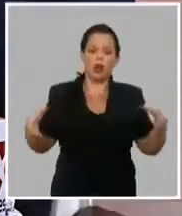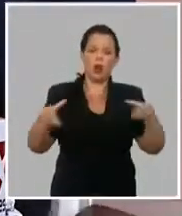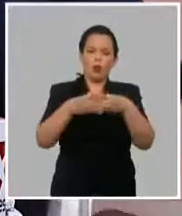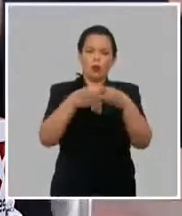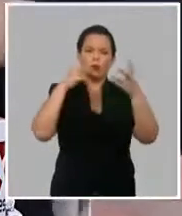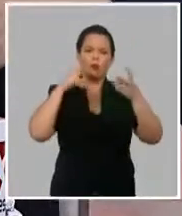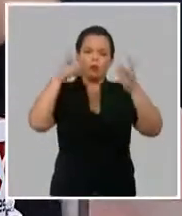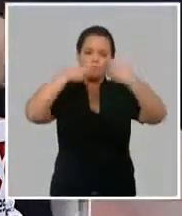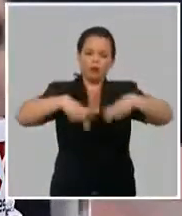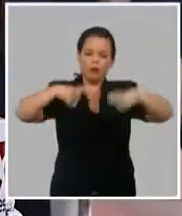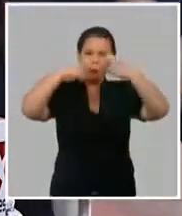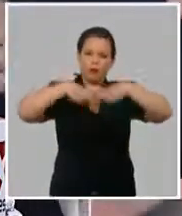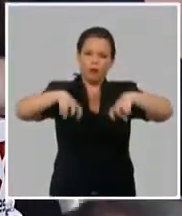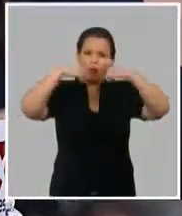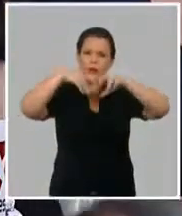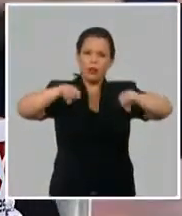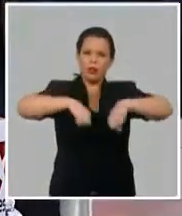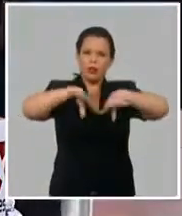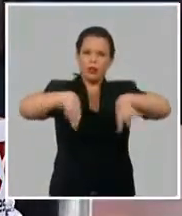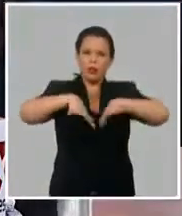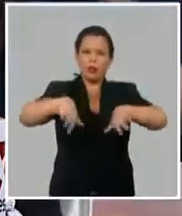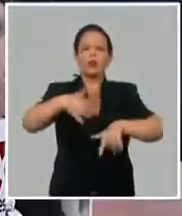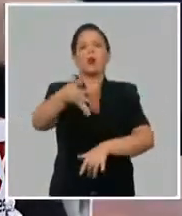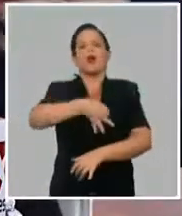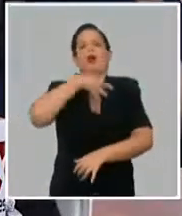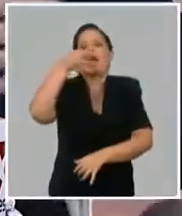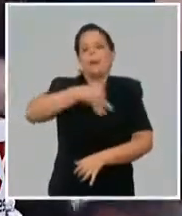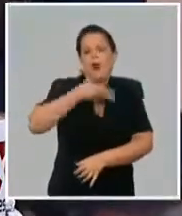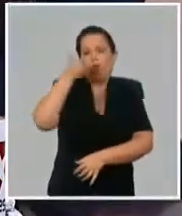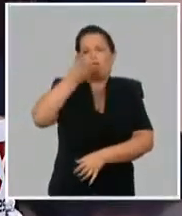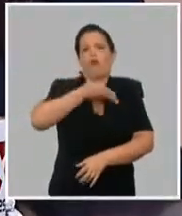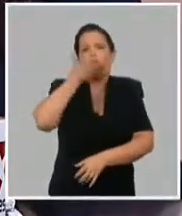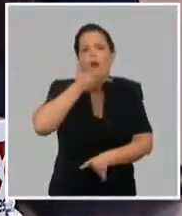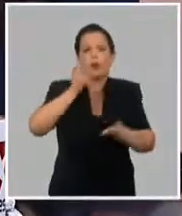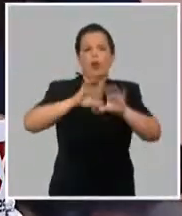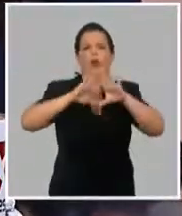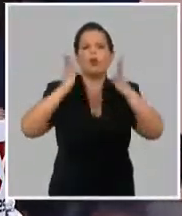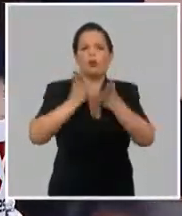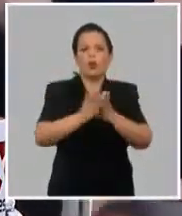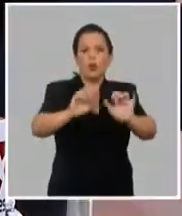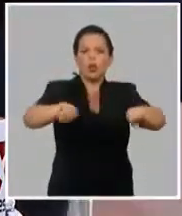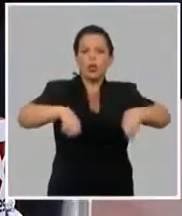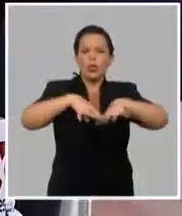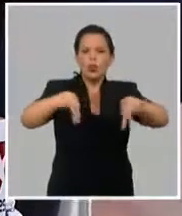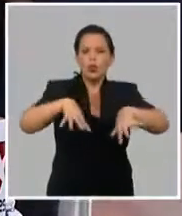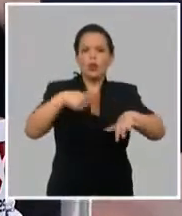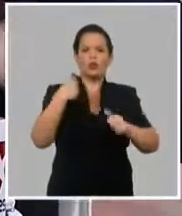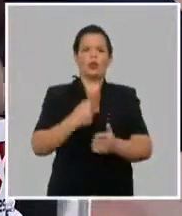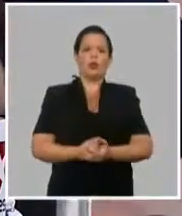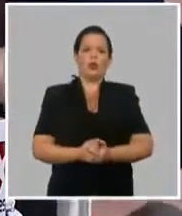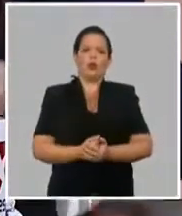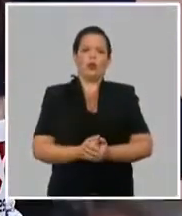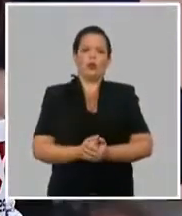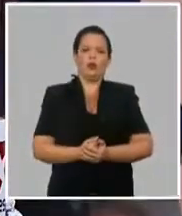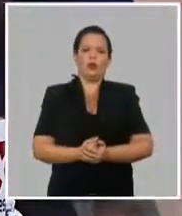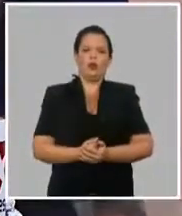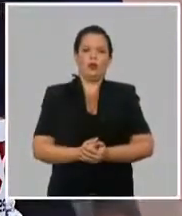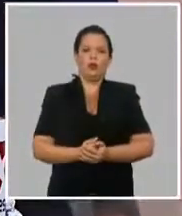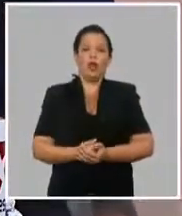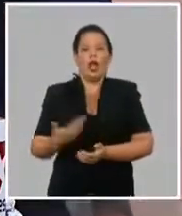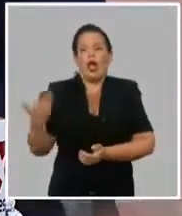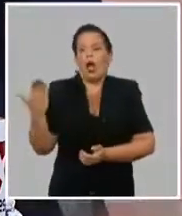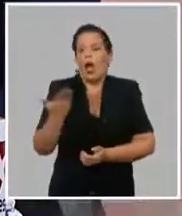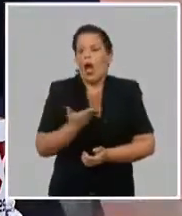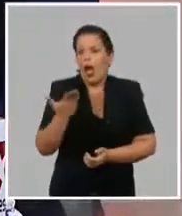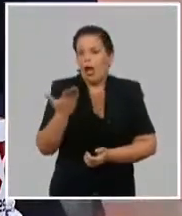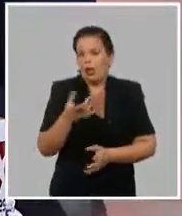roberto hernández caballero y explicaron todo esos ramiro ramírez jefe de seguridad diplomática inmediatamente se empieza una investigación